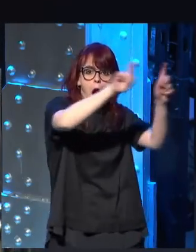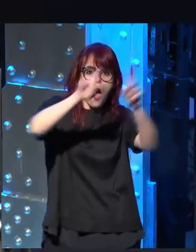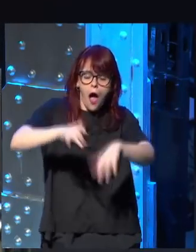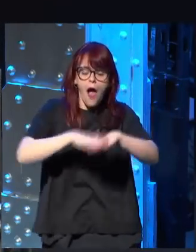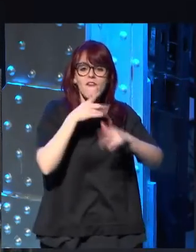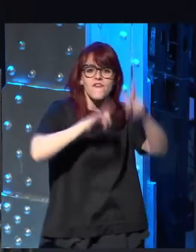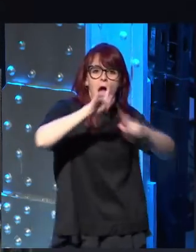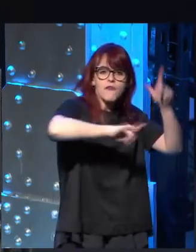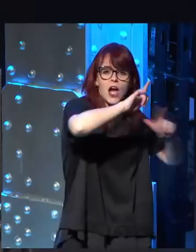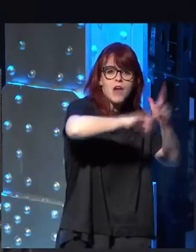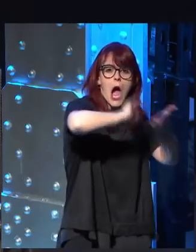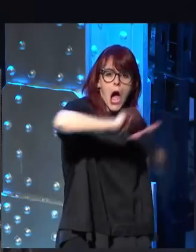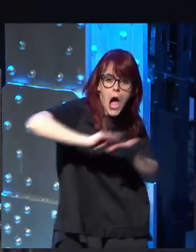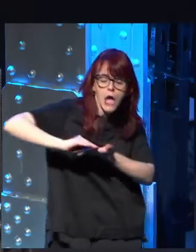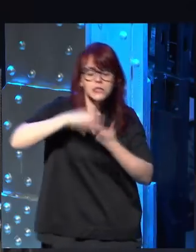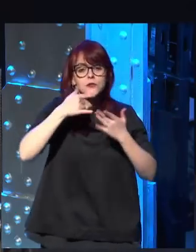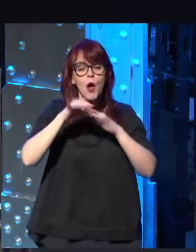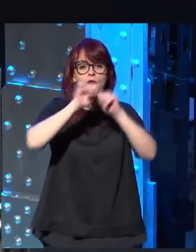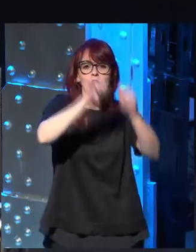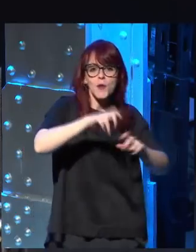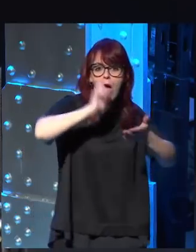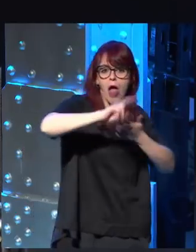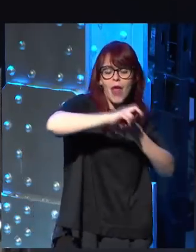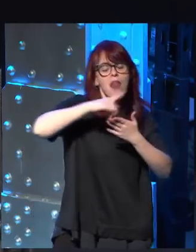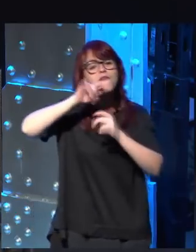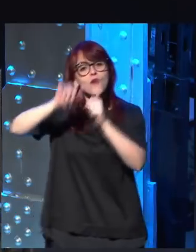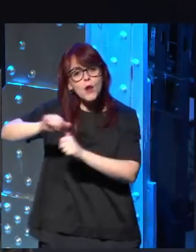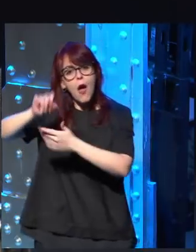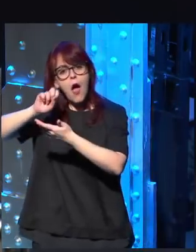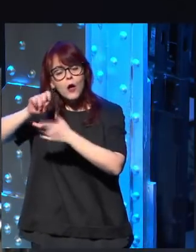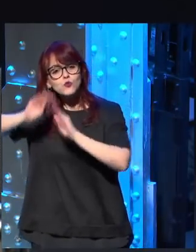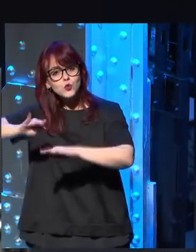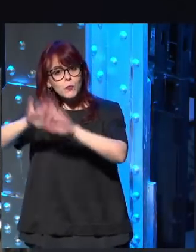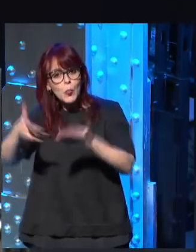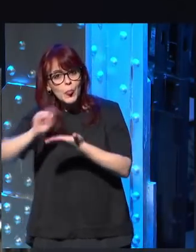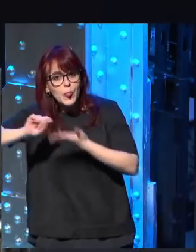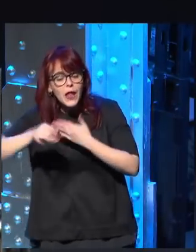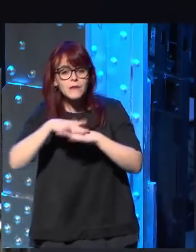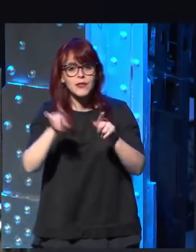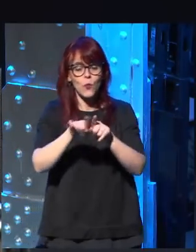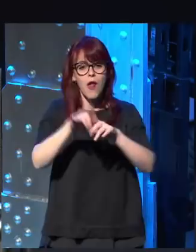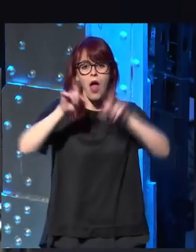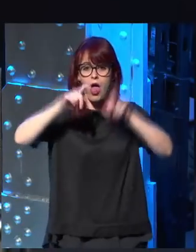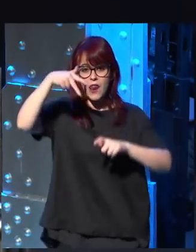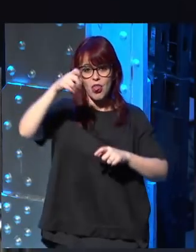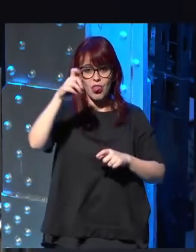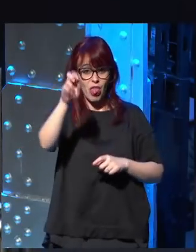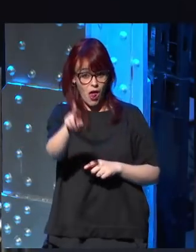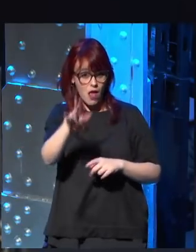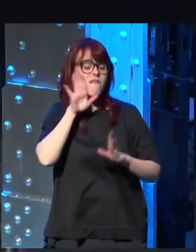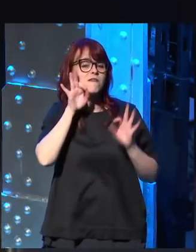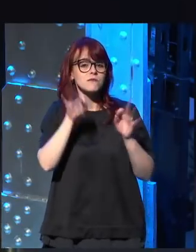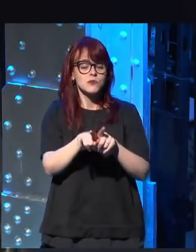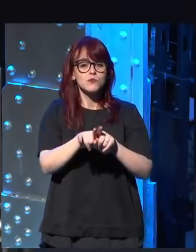¿no? Es decir, hay una cosa que que contaba Nadar, el fotógrafo Nadar, que era muy amigo